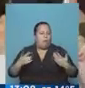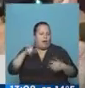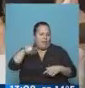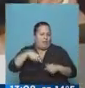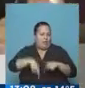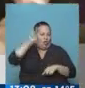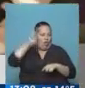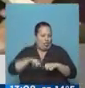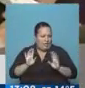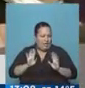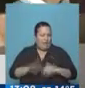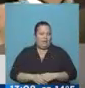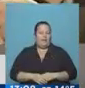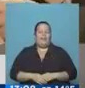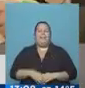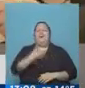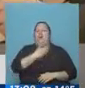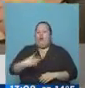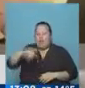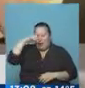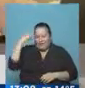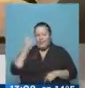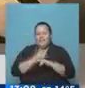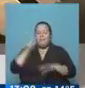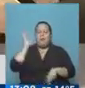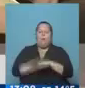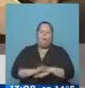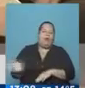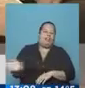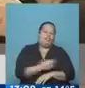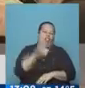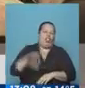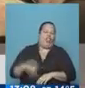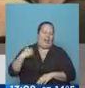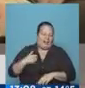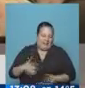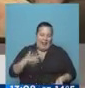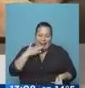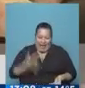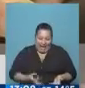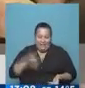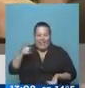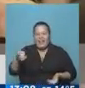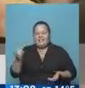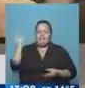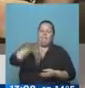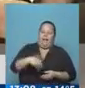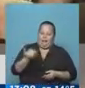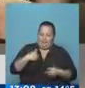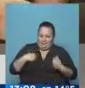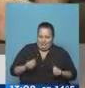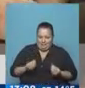durante esta jornada el gobierno nacional termina siendo el responsable de todo lo que pasa en este país la verdad que sobrero no sangre algún dato